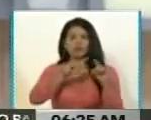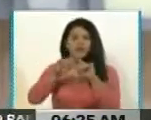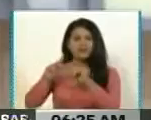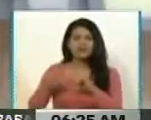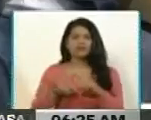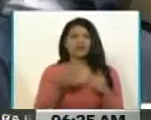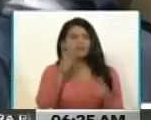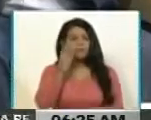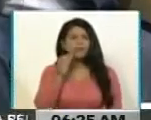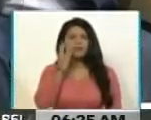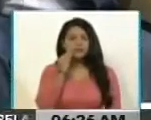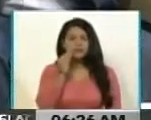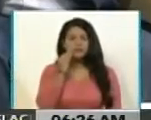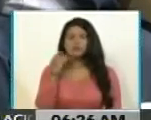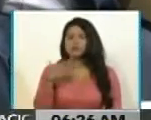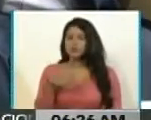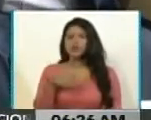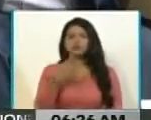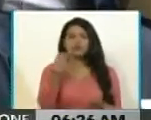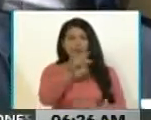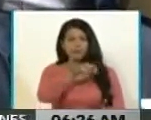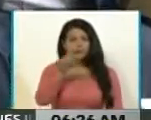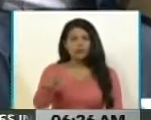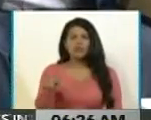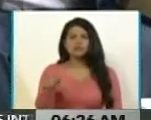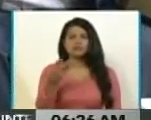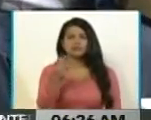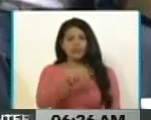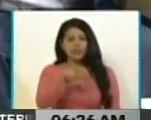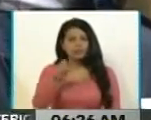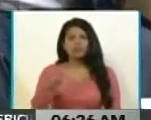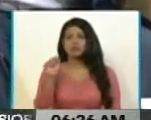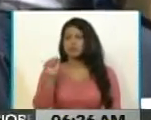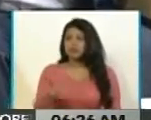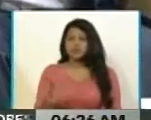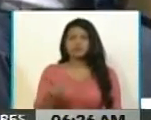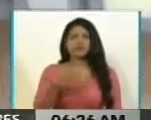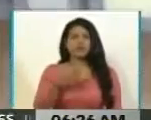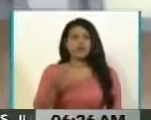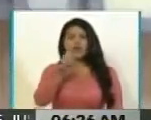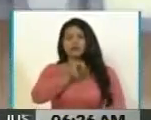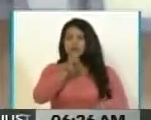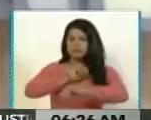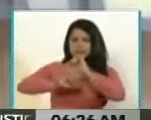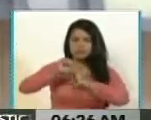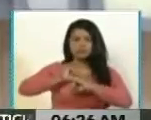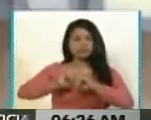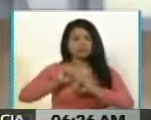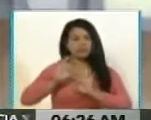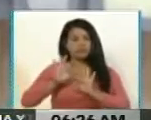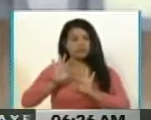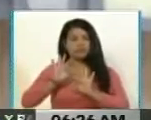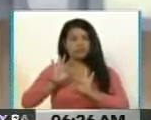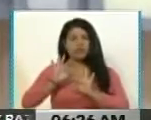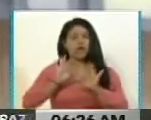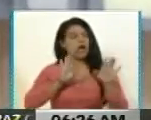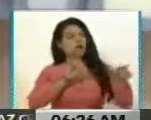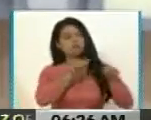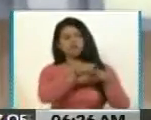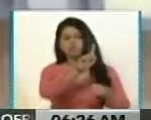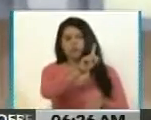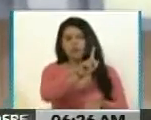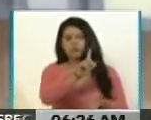de experiencia, con una cantidad de gente allí resistiendo, criticando, cuestionando